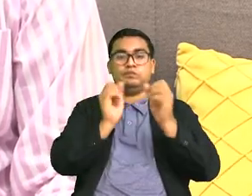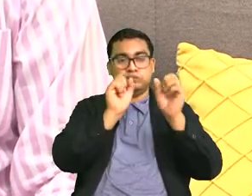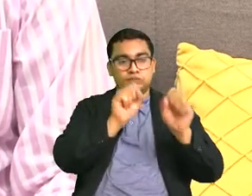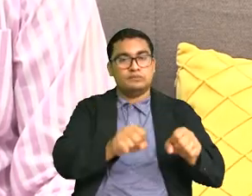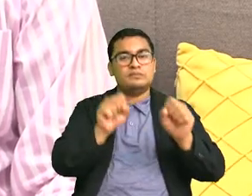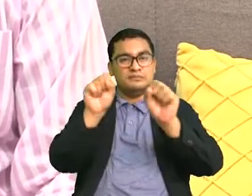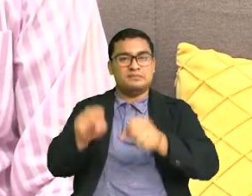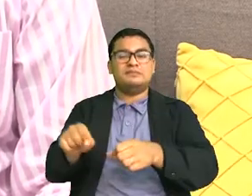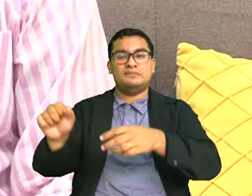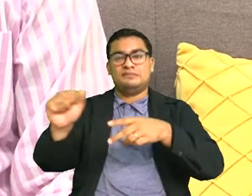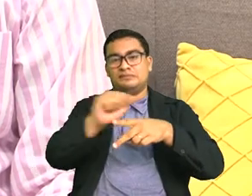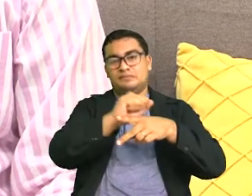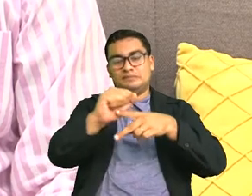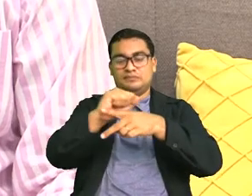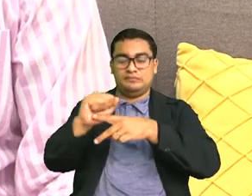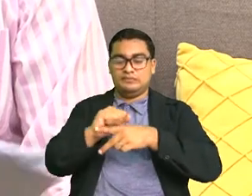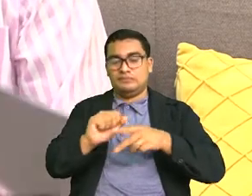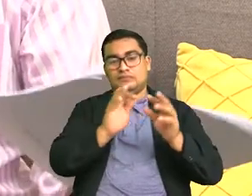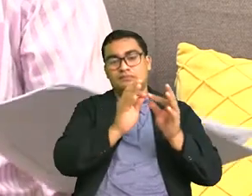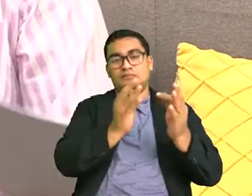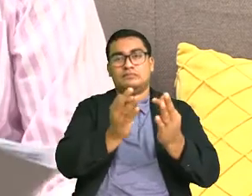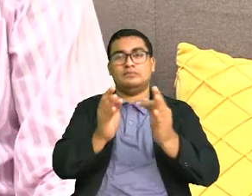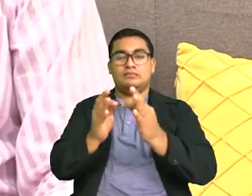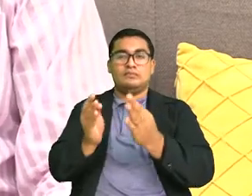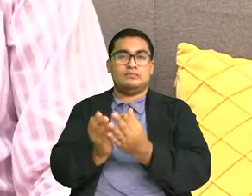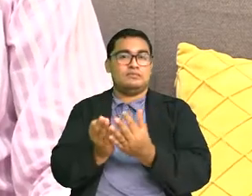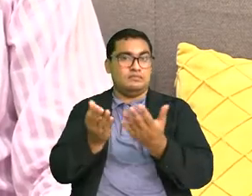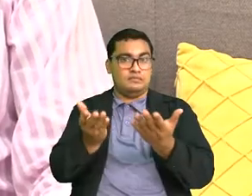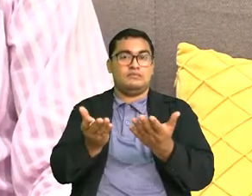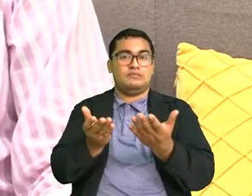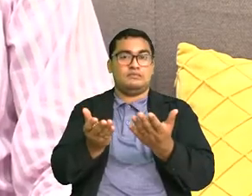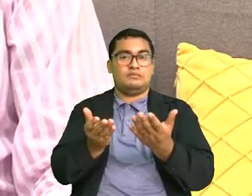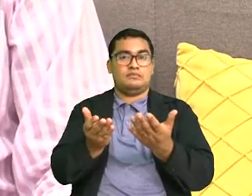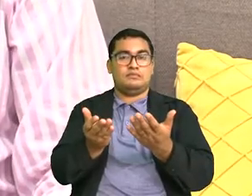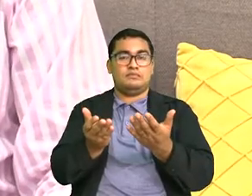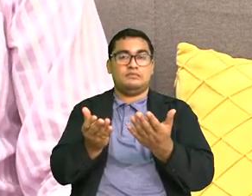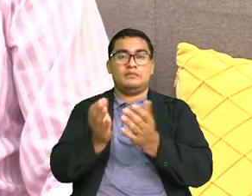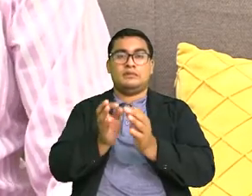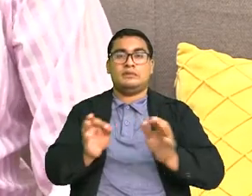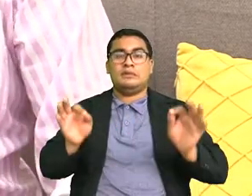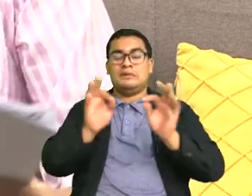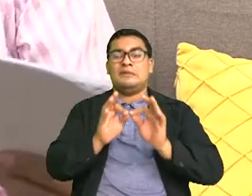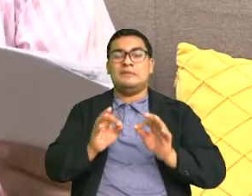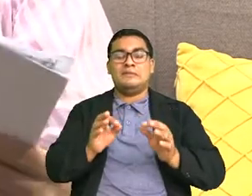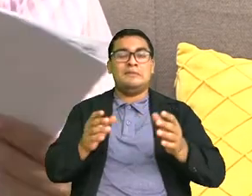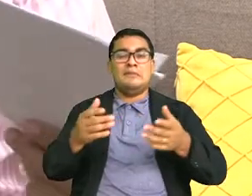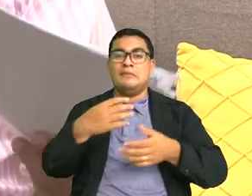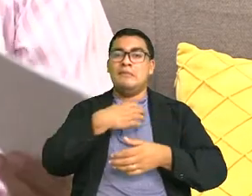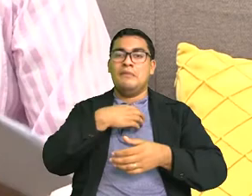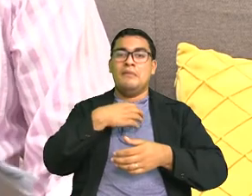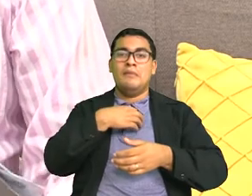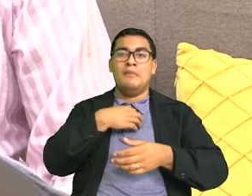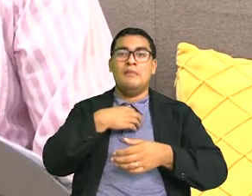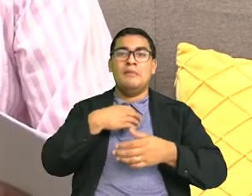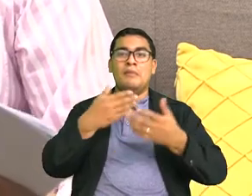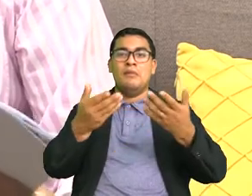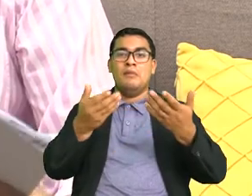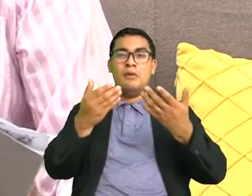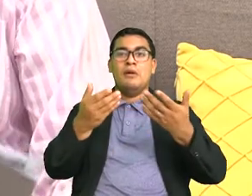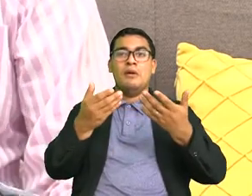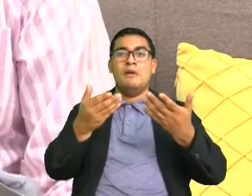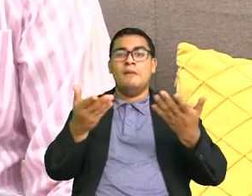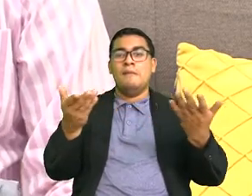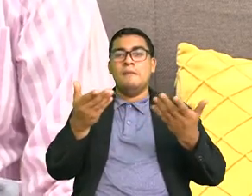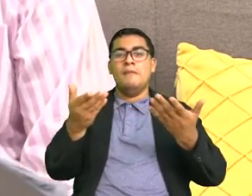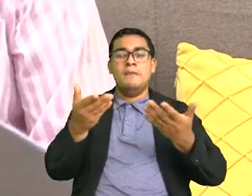campo es decir en la finca en la gente no tiene un laboratorio entonces nuestro reto y nuestra nuestra nuestras autoridades nos ha dicho hoy de cómo